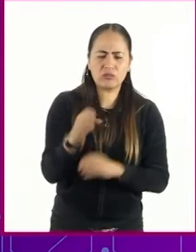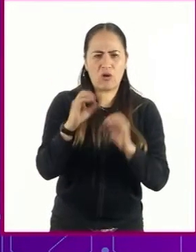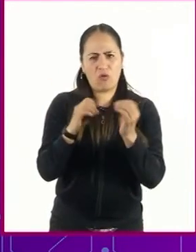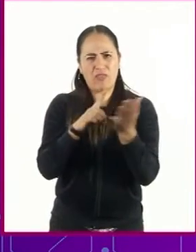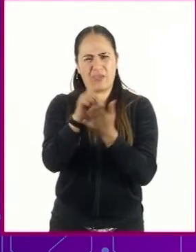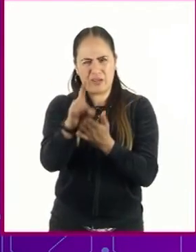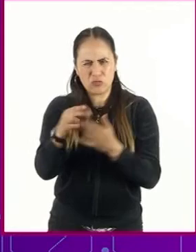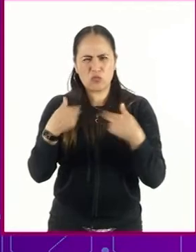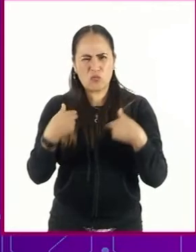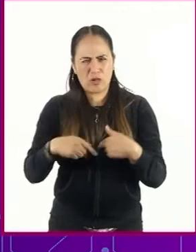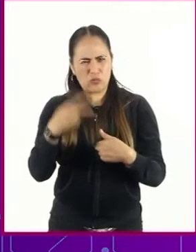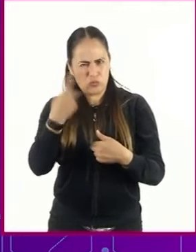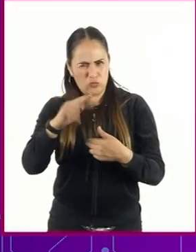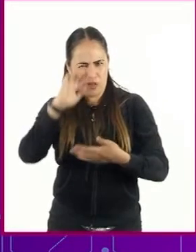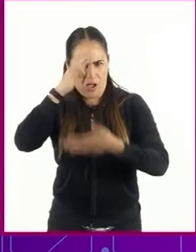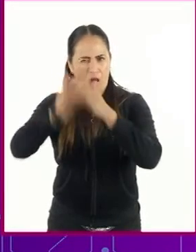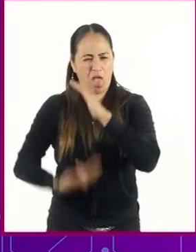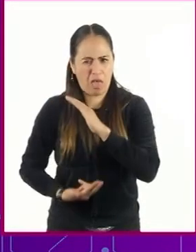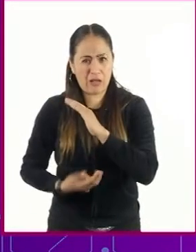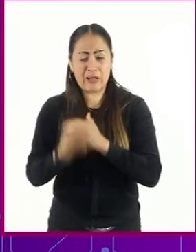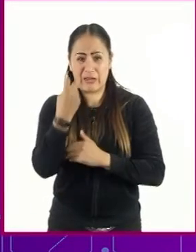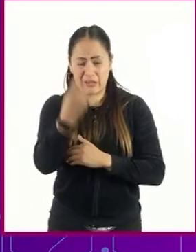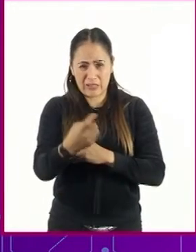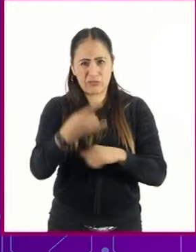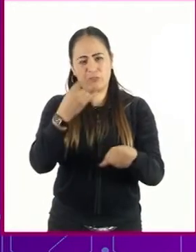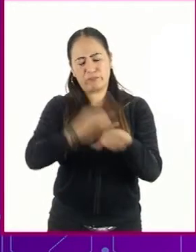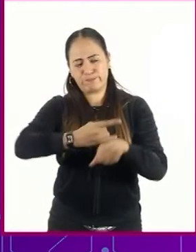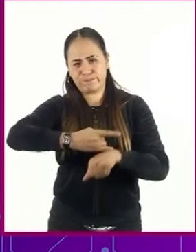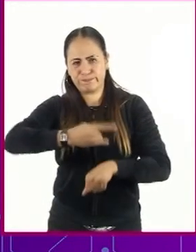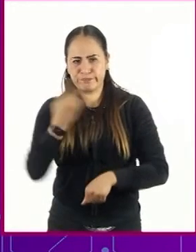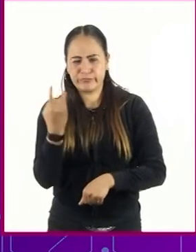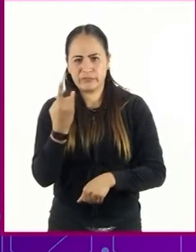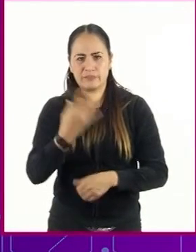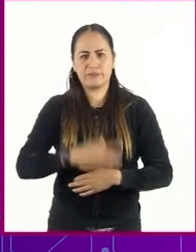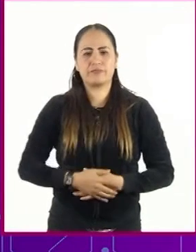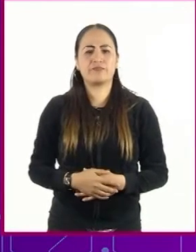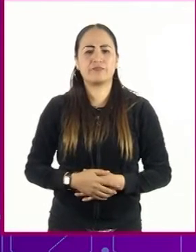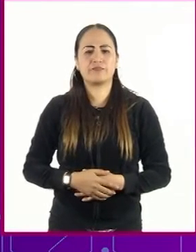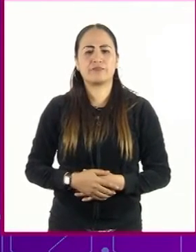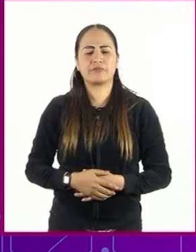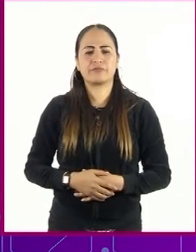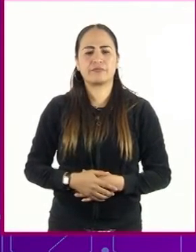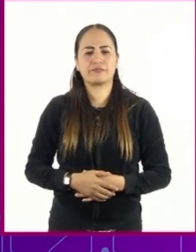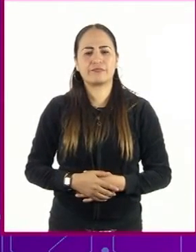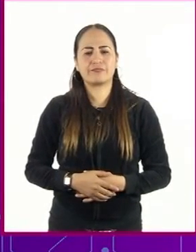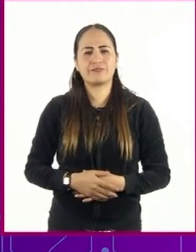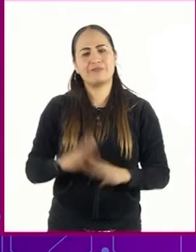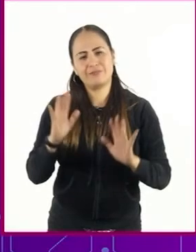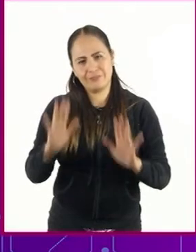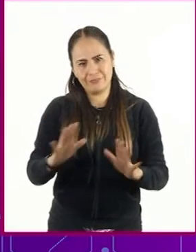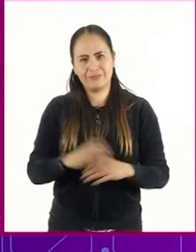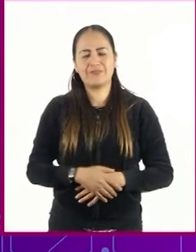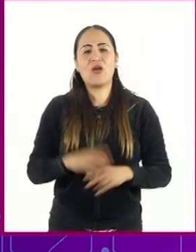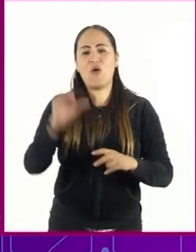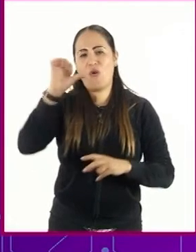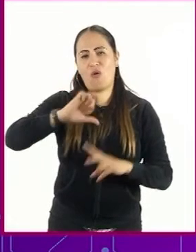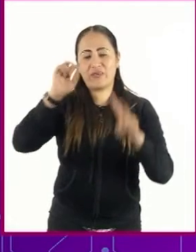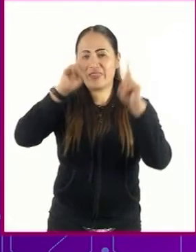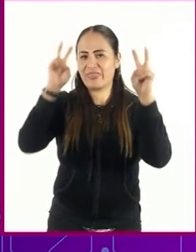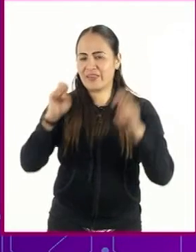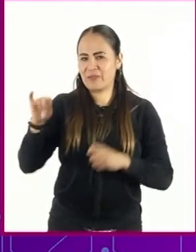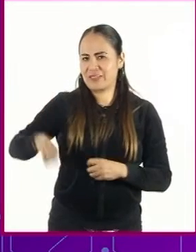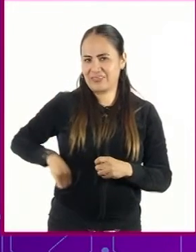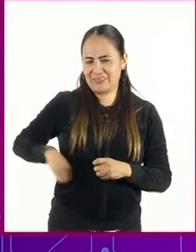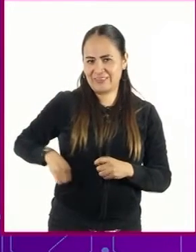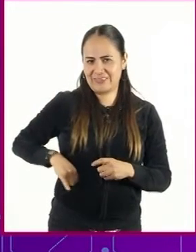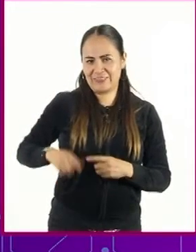las personas, están incurriendo en una violación. Y bueno, chavos, para continuar con este tema tan interesante, me gustaría